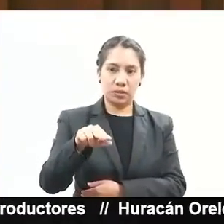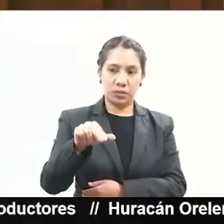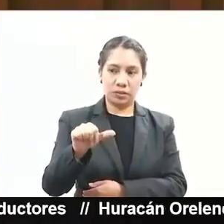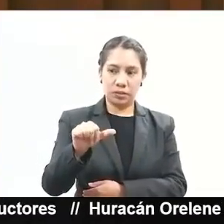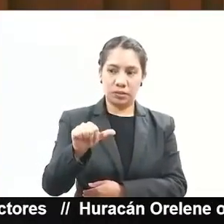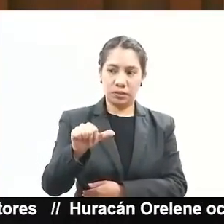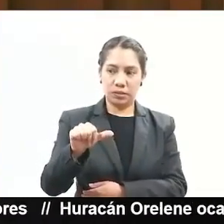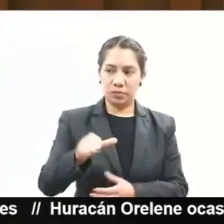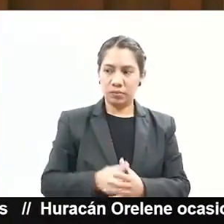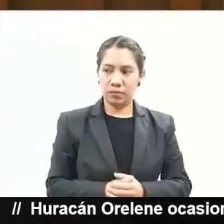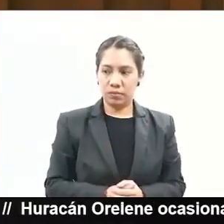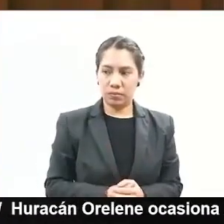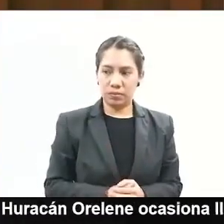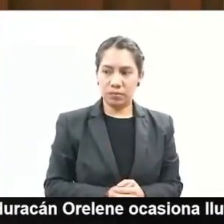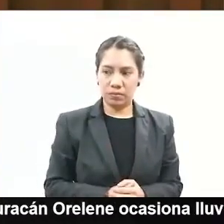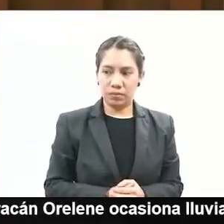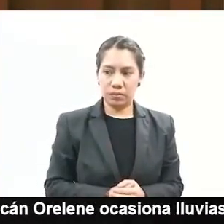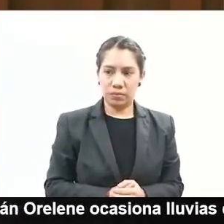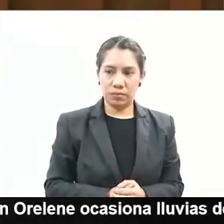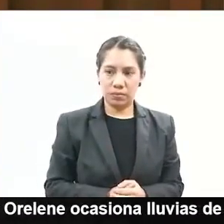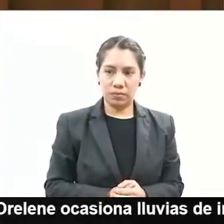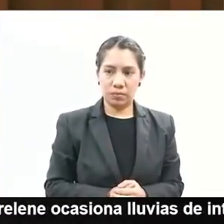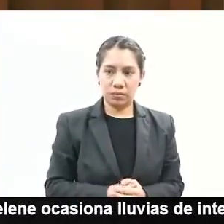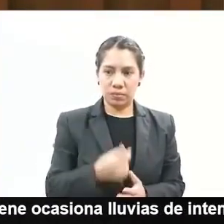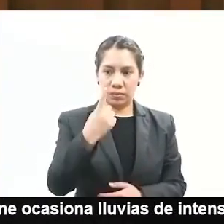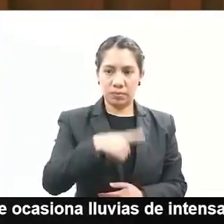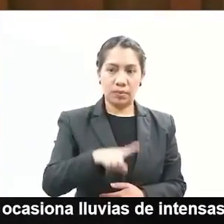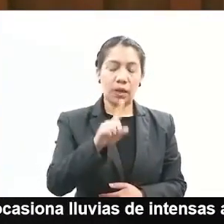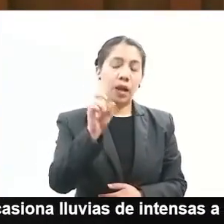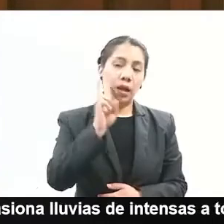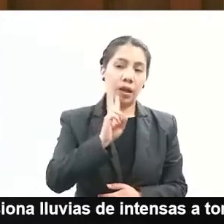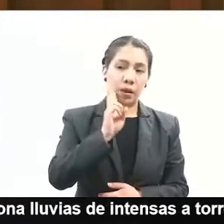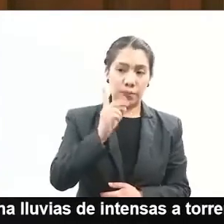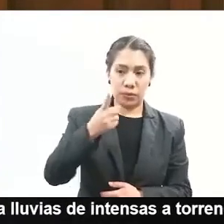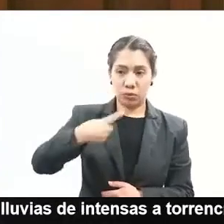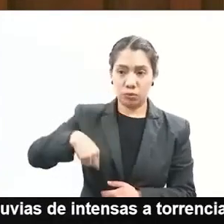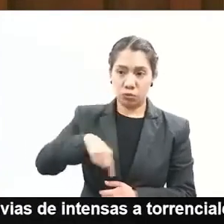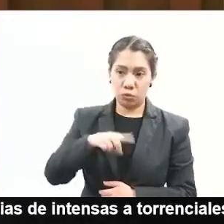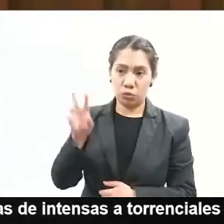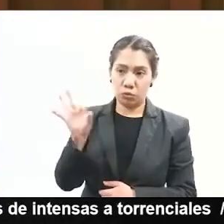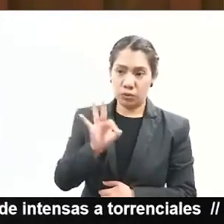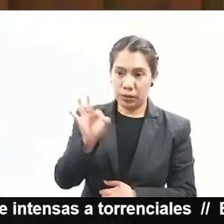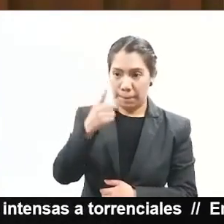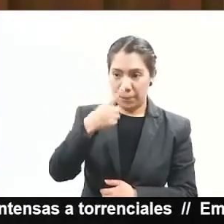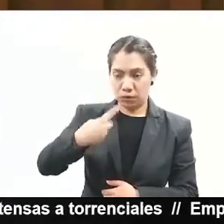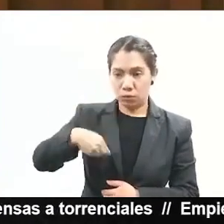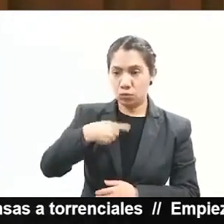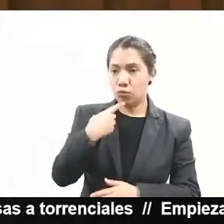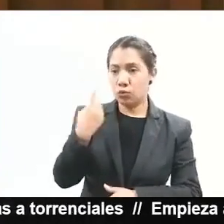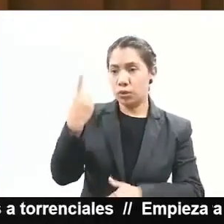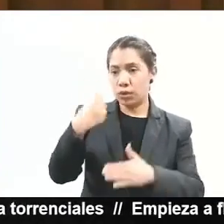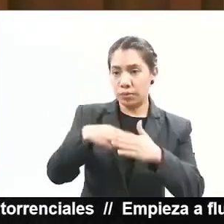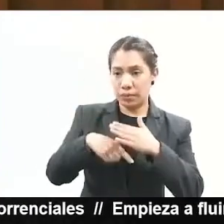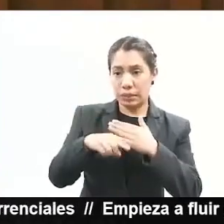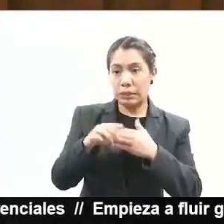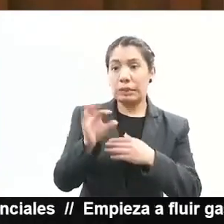del presidente Andrés Manuel López Obrador, para que pudiéramos contar con una demanda que para nosotros era muy importante, no poder contar solamente con declaraciones, sino